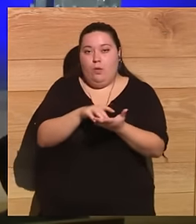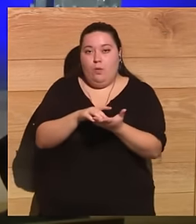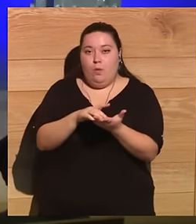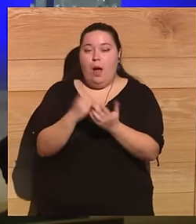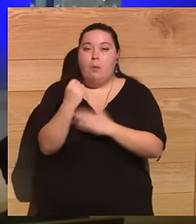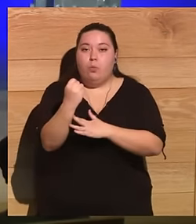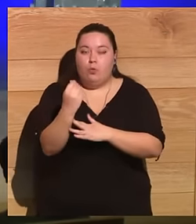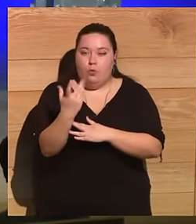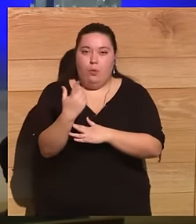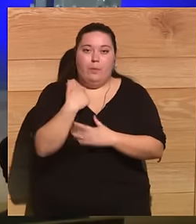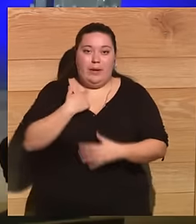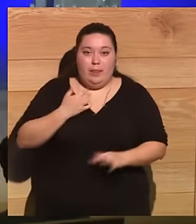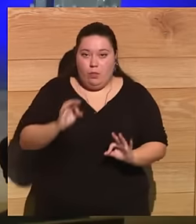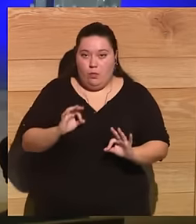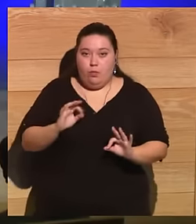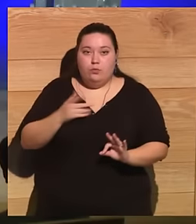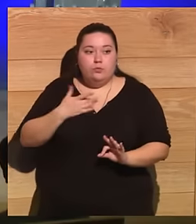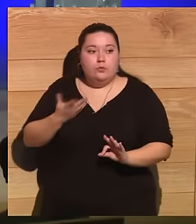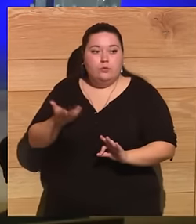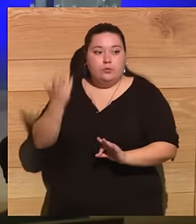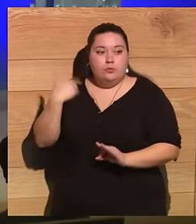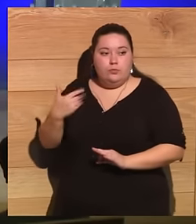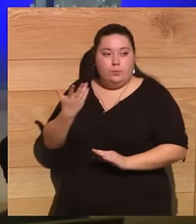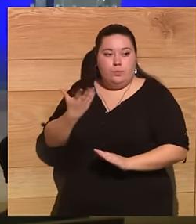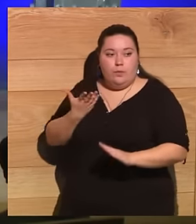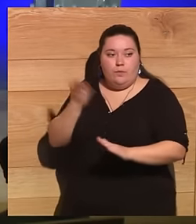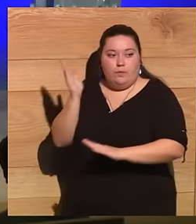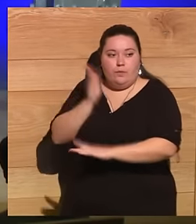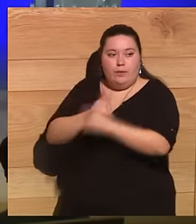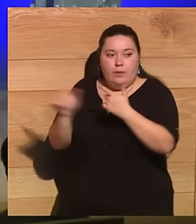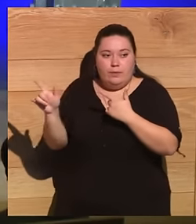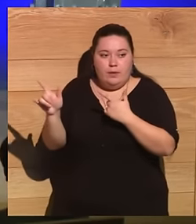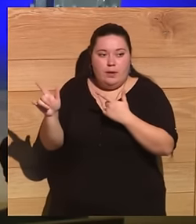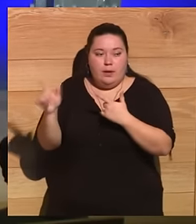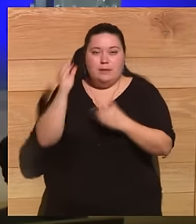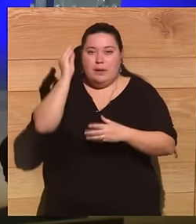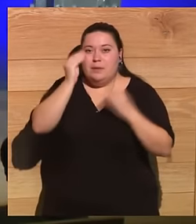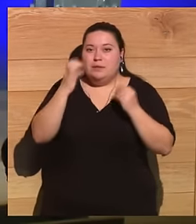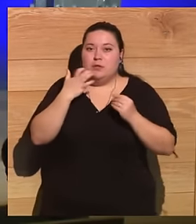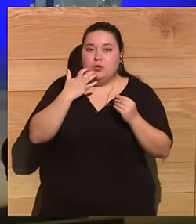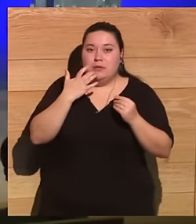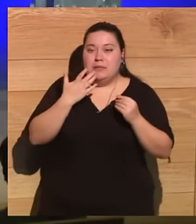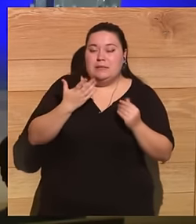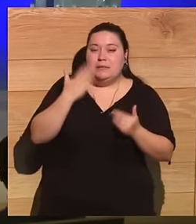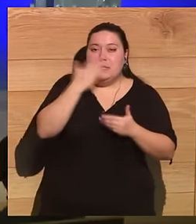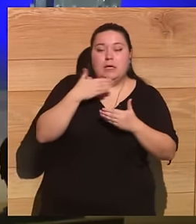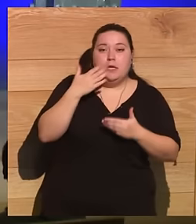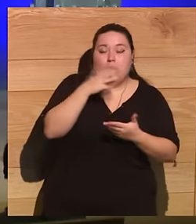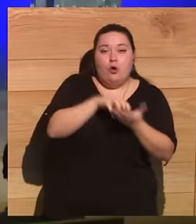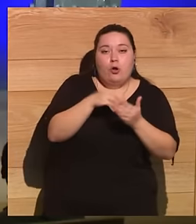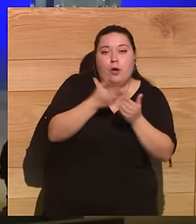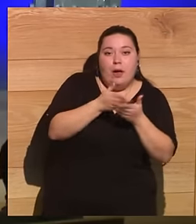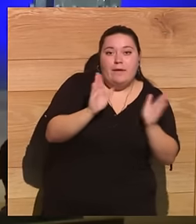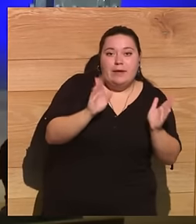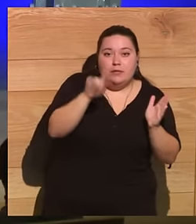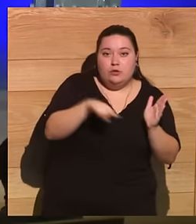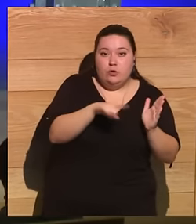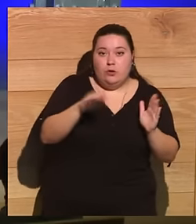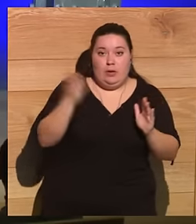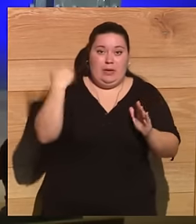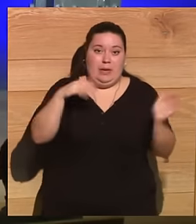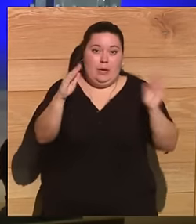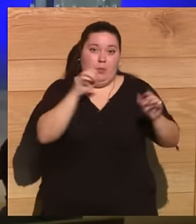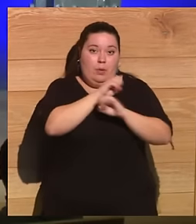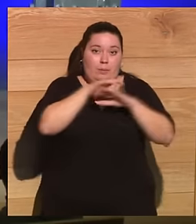medio del comienzo de la pandemia todavía estaban cuestionándose si abrir o no las escuelas. ¿Os imagináis la